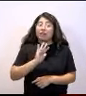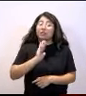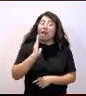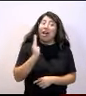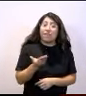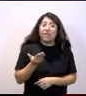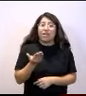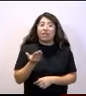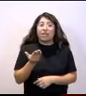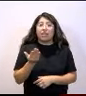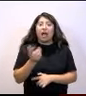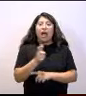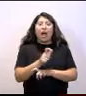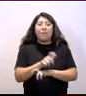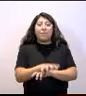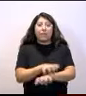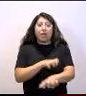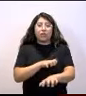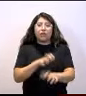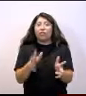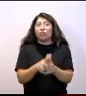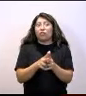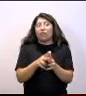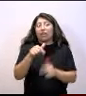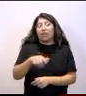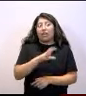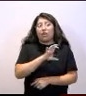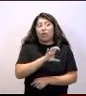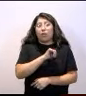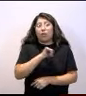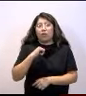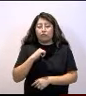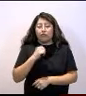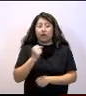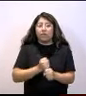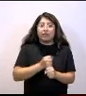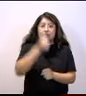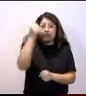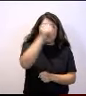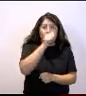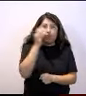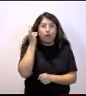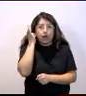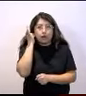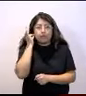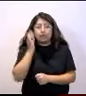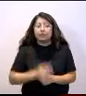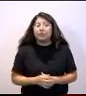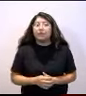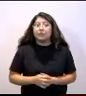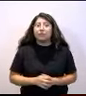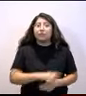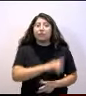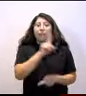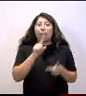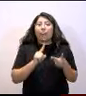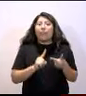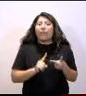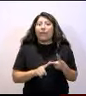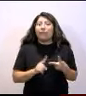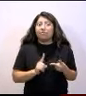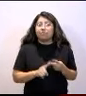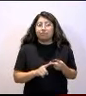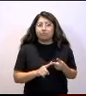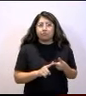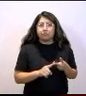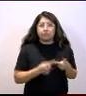a la mayoría social de nuestra comunidad autónoma, a los trabajadores y las trabajadoras. El segundo